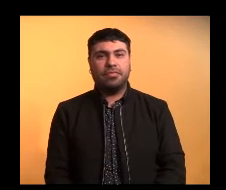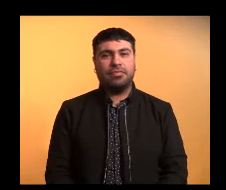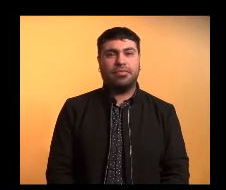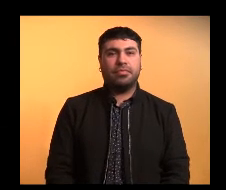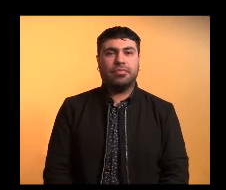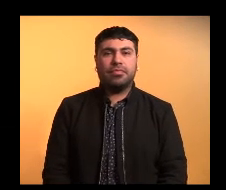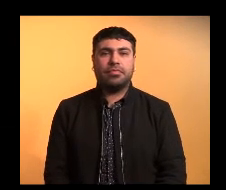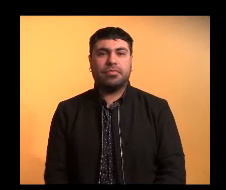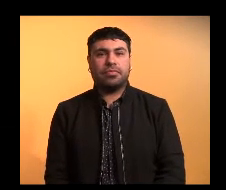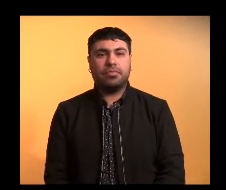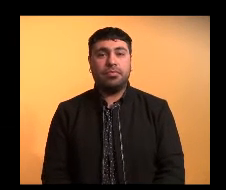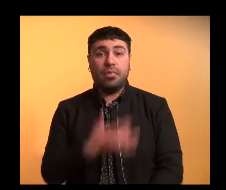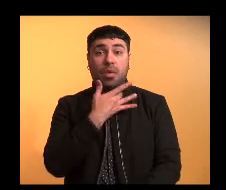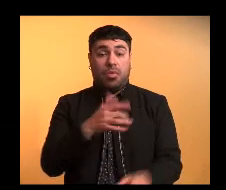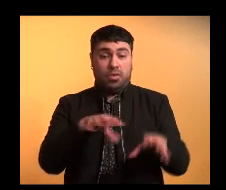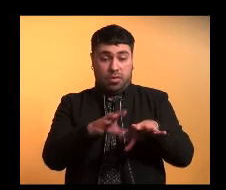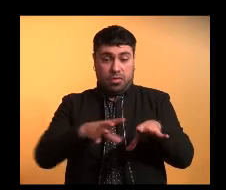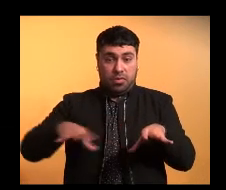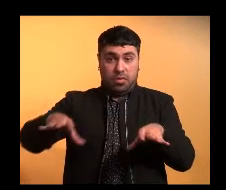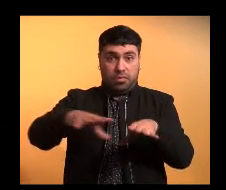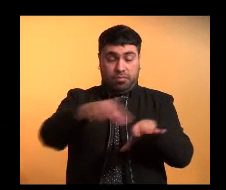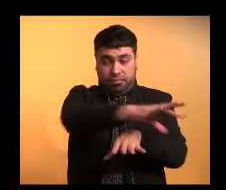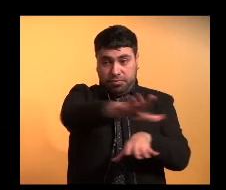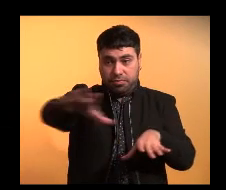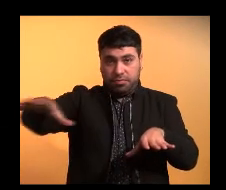la Antártica por la corriente circumpolar.